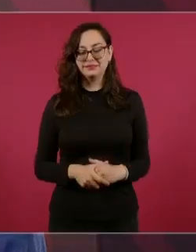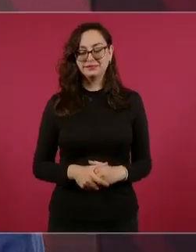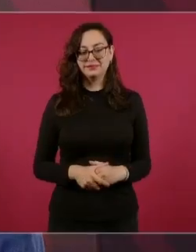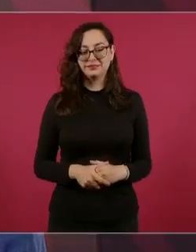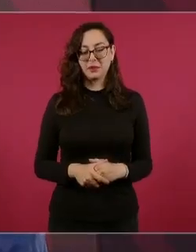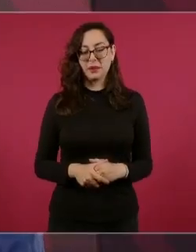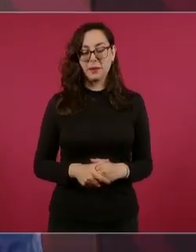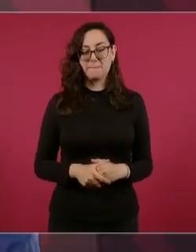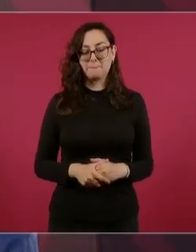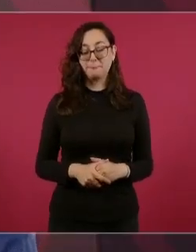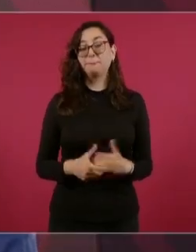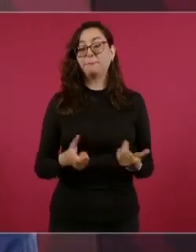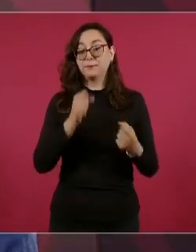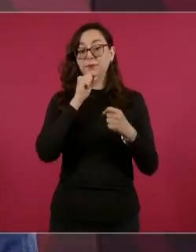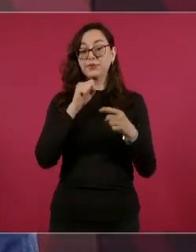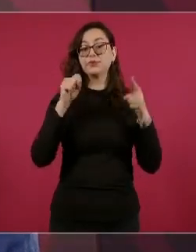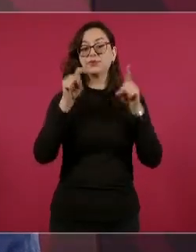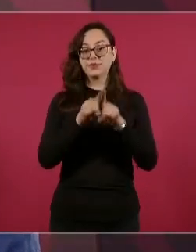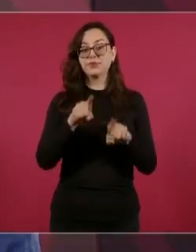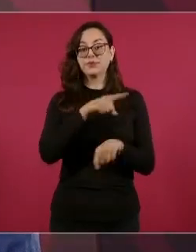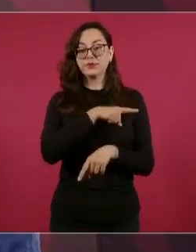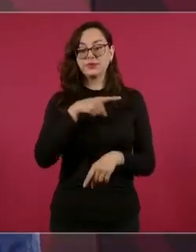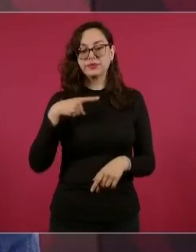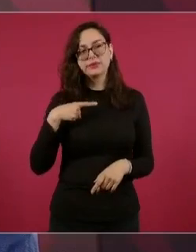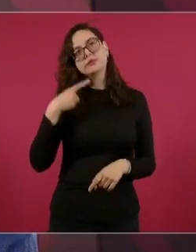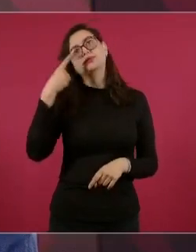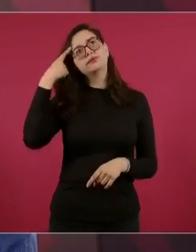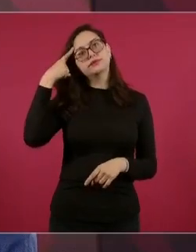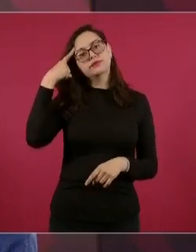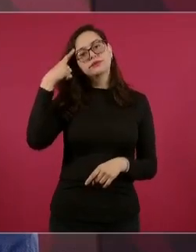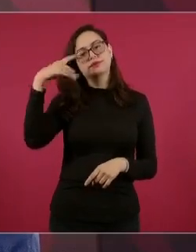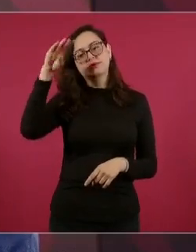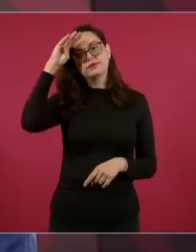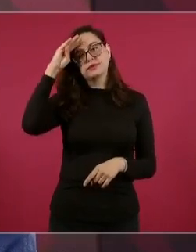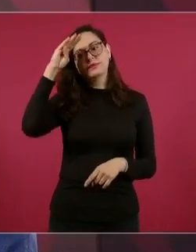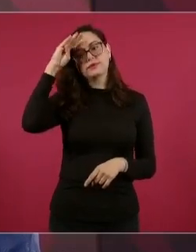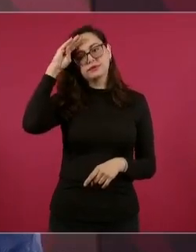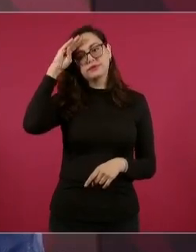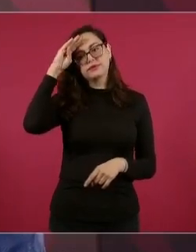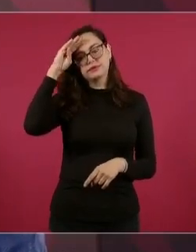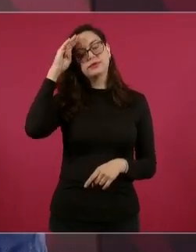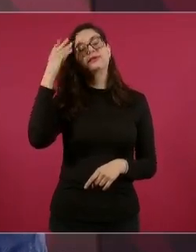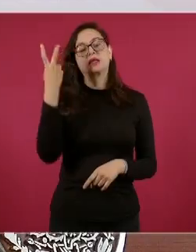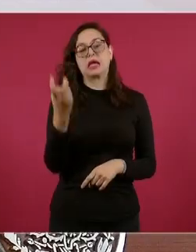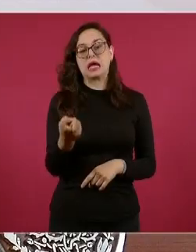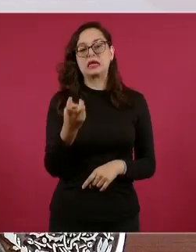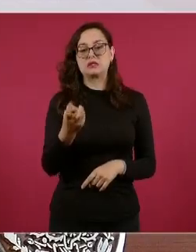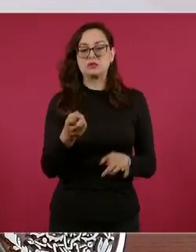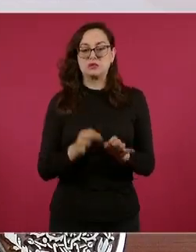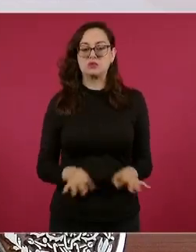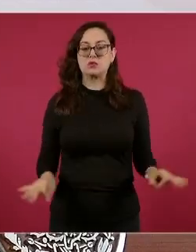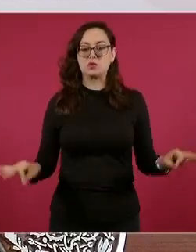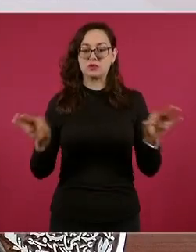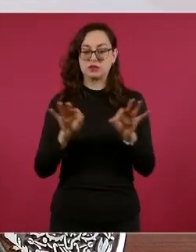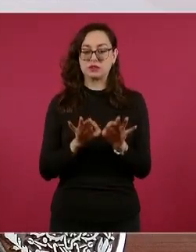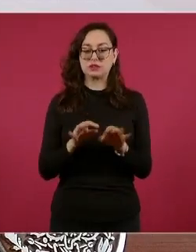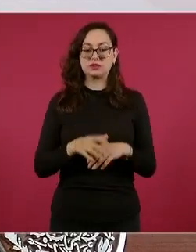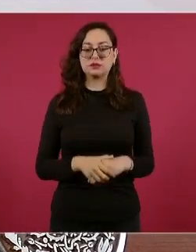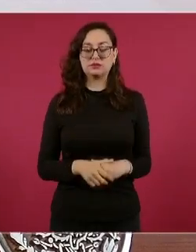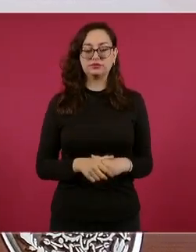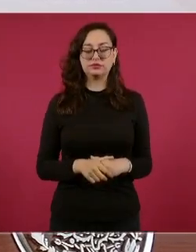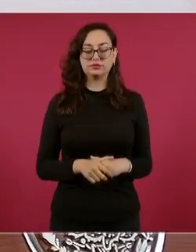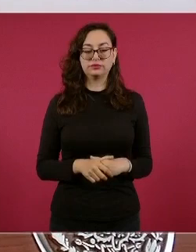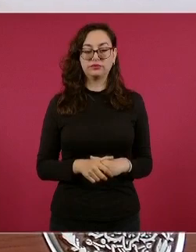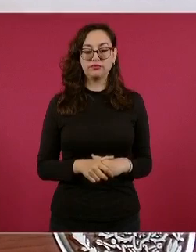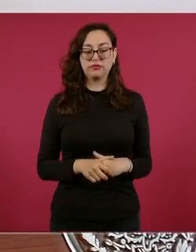y esto también se debe tomar en cuenta, ¿no? Cuando llegamos, el Infonavit